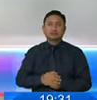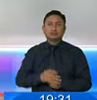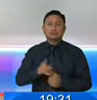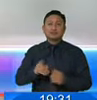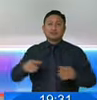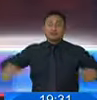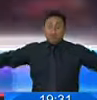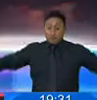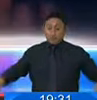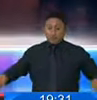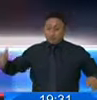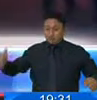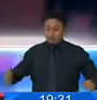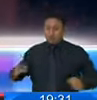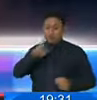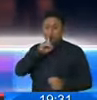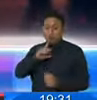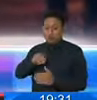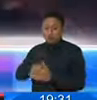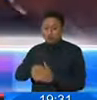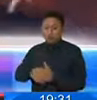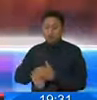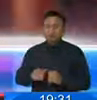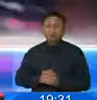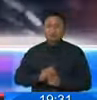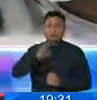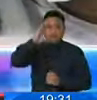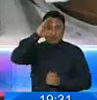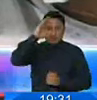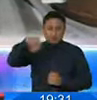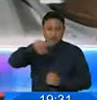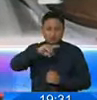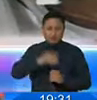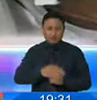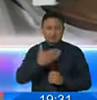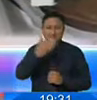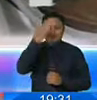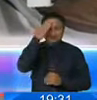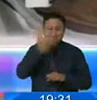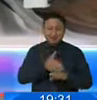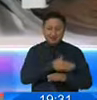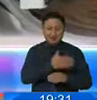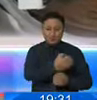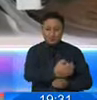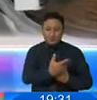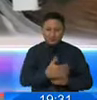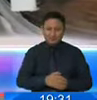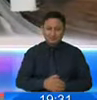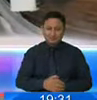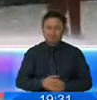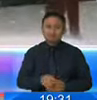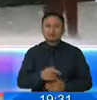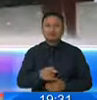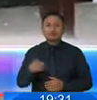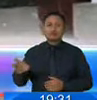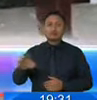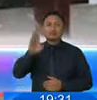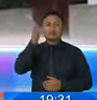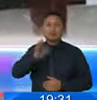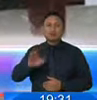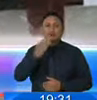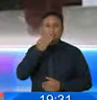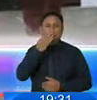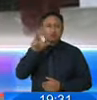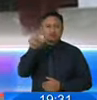las puertas del vehículo. Agentes de la unidad de tráfico para el consumo interno contaban con información reservada de las características del